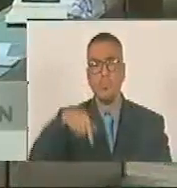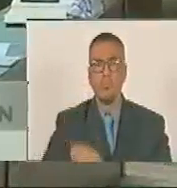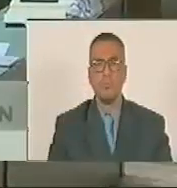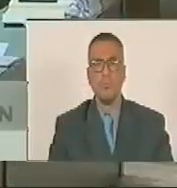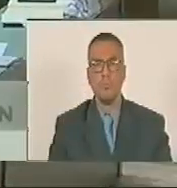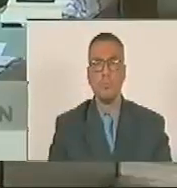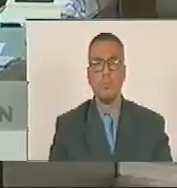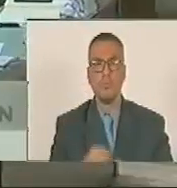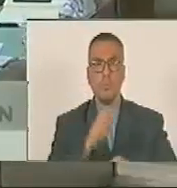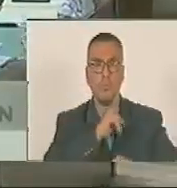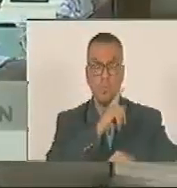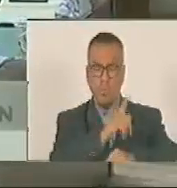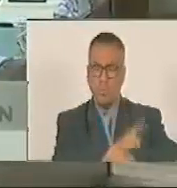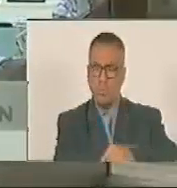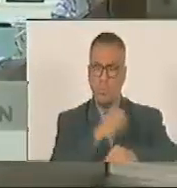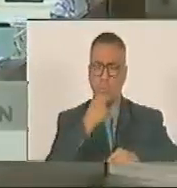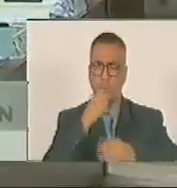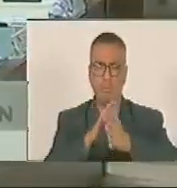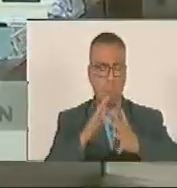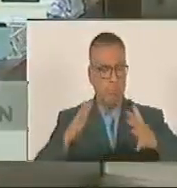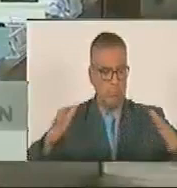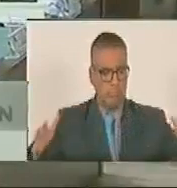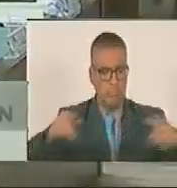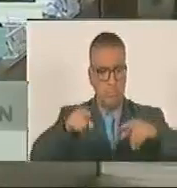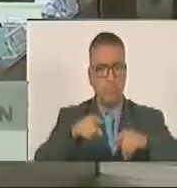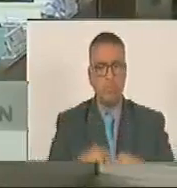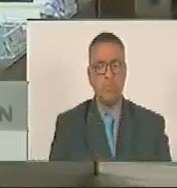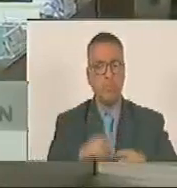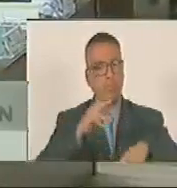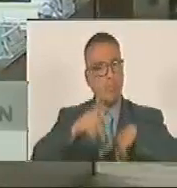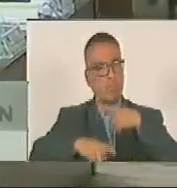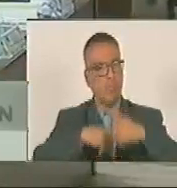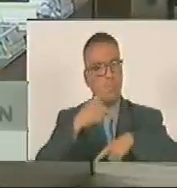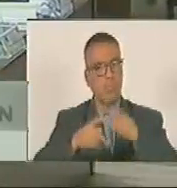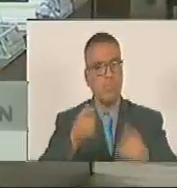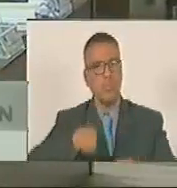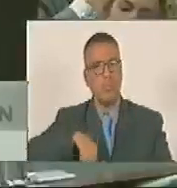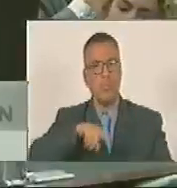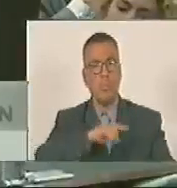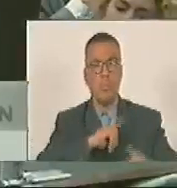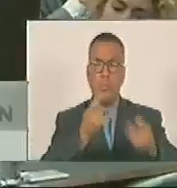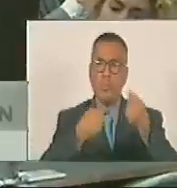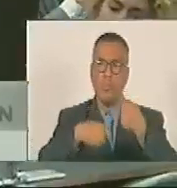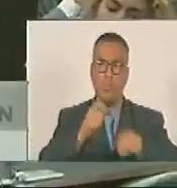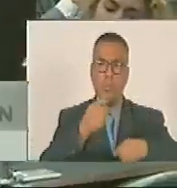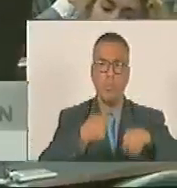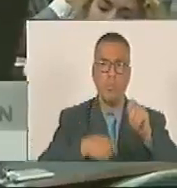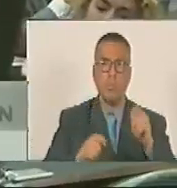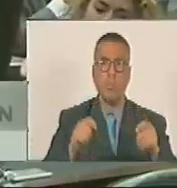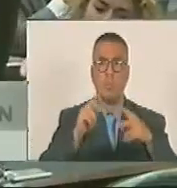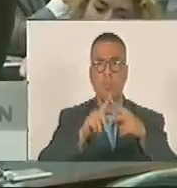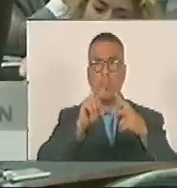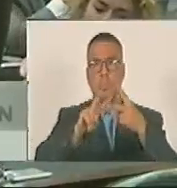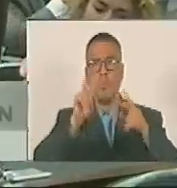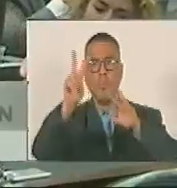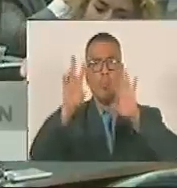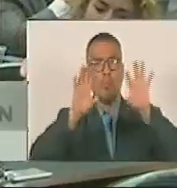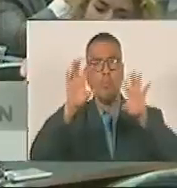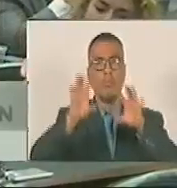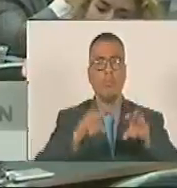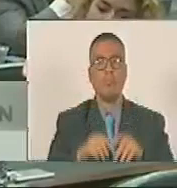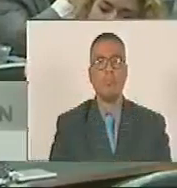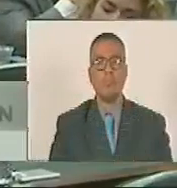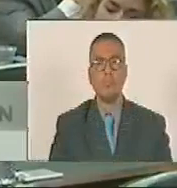una potencialidad gigantesca de desarrollo en nuestro comercio binacional.